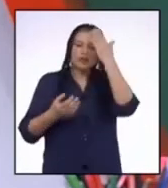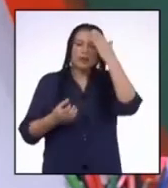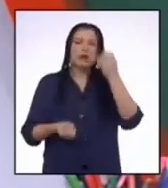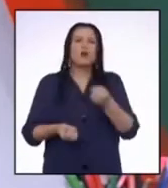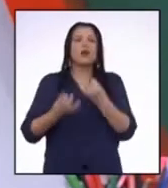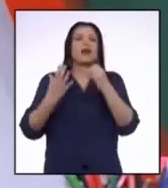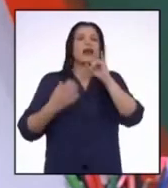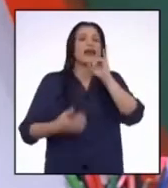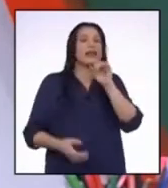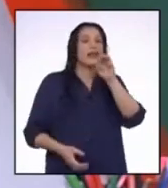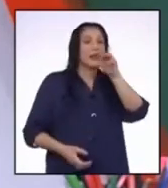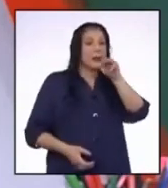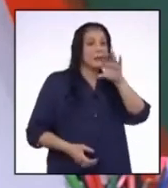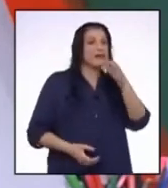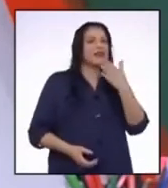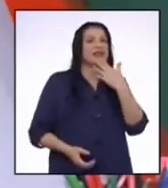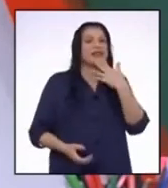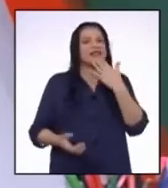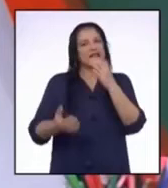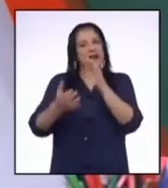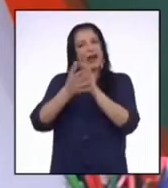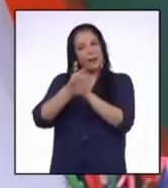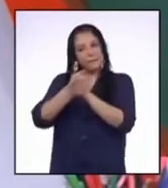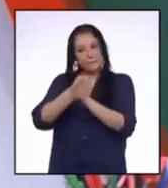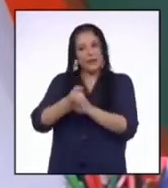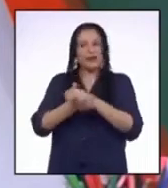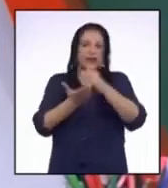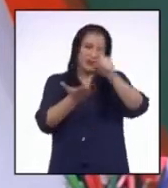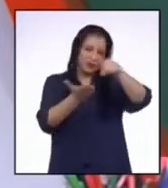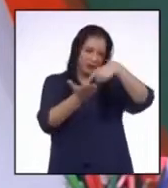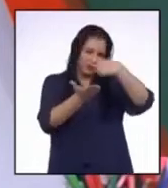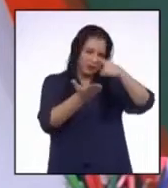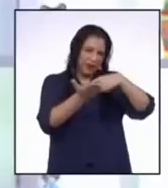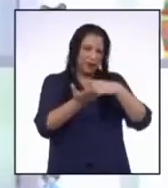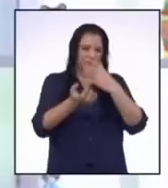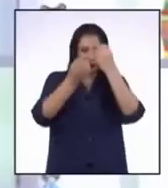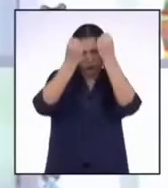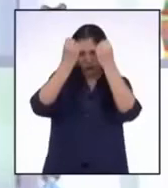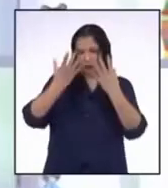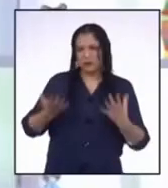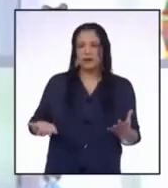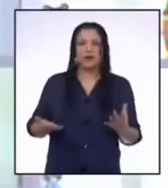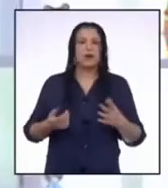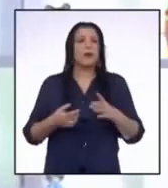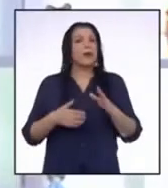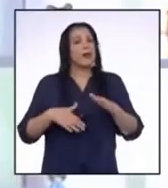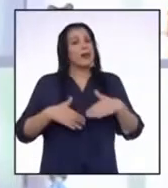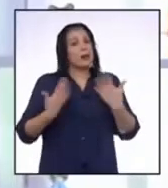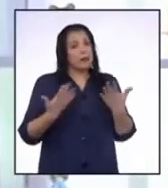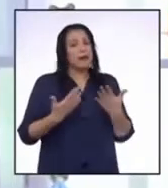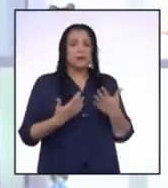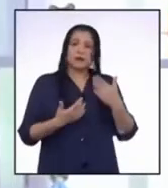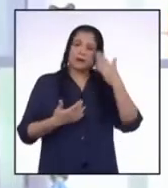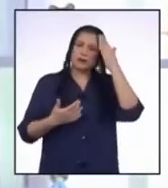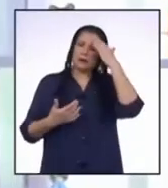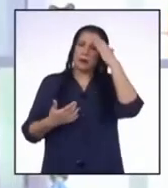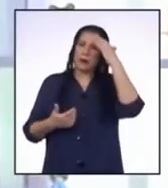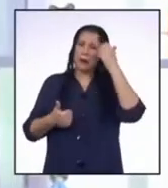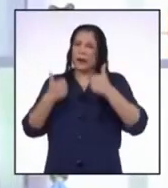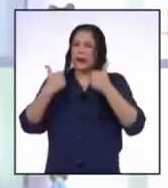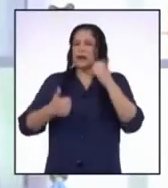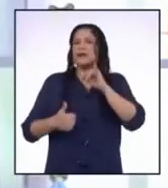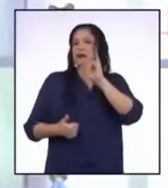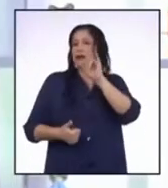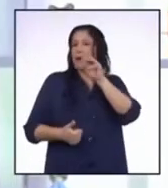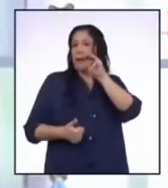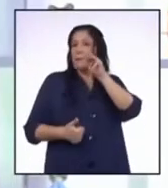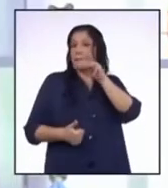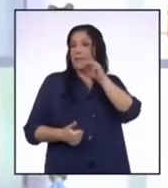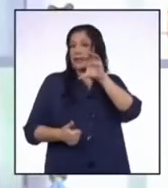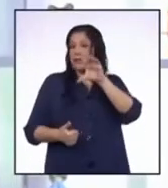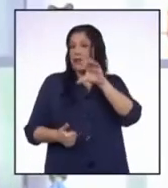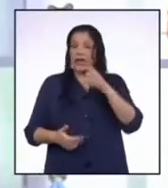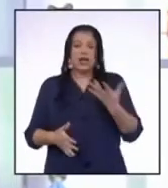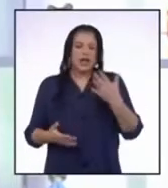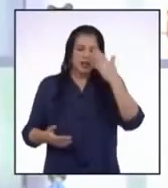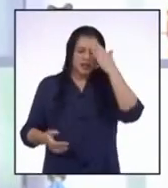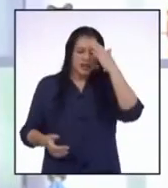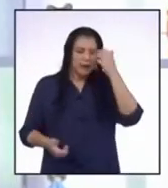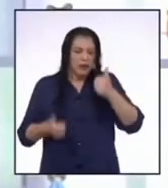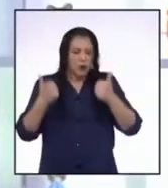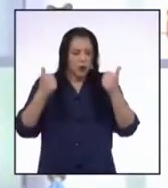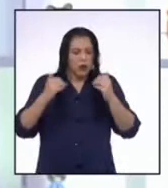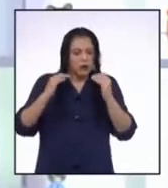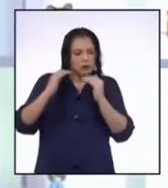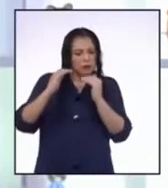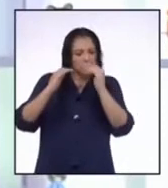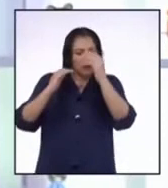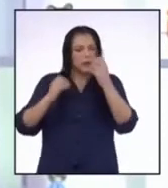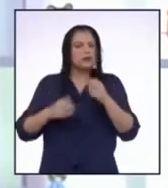algunas amigas y amigos que amablemente nos enviaron sus datos. Y para poder calcular el IMC e identificar el nivel en el que se